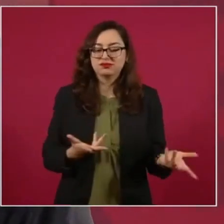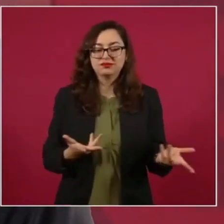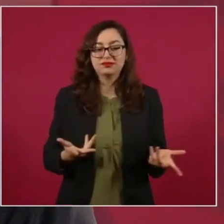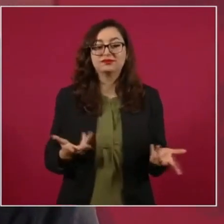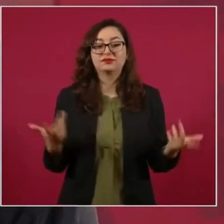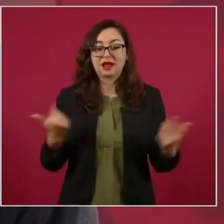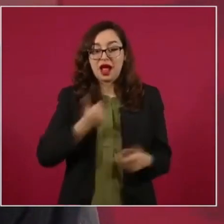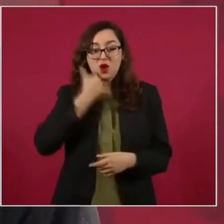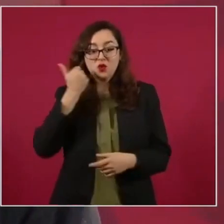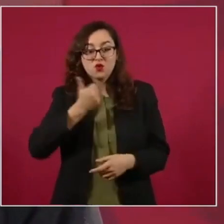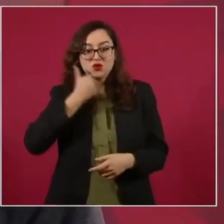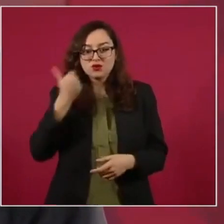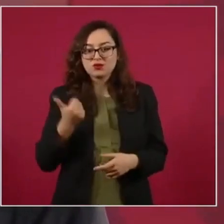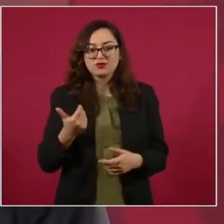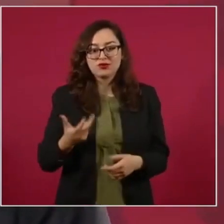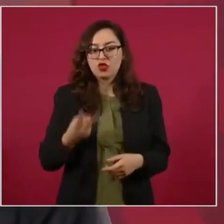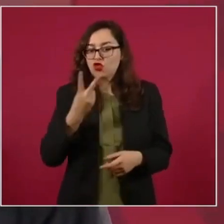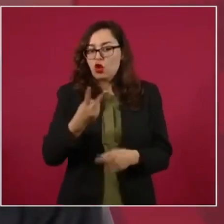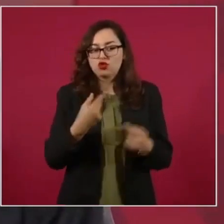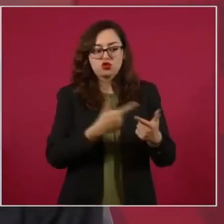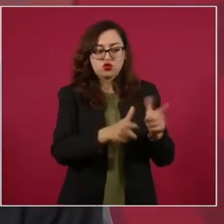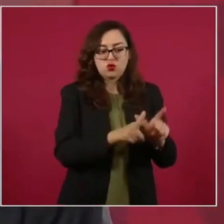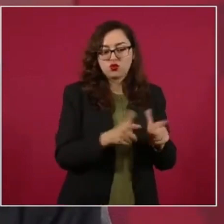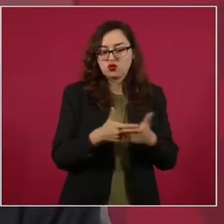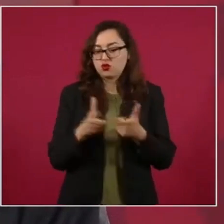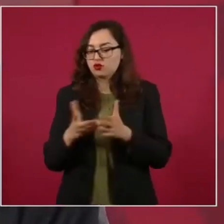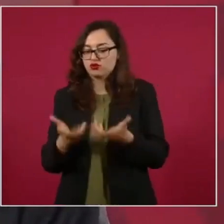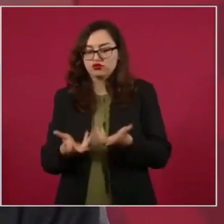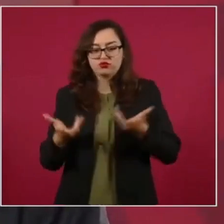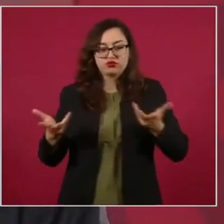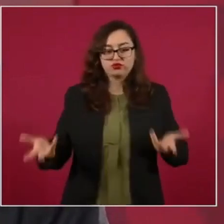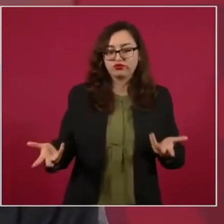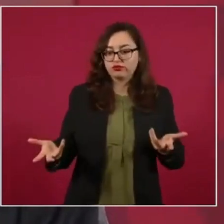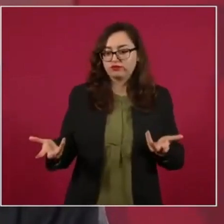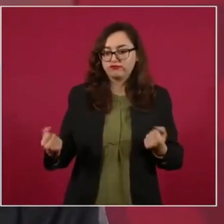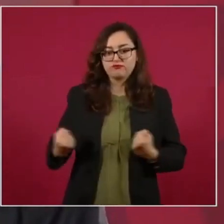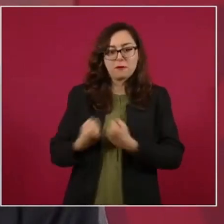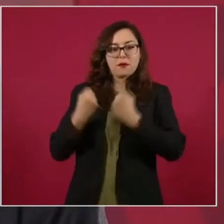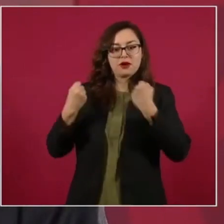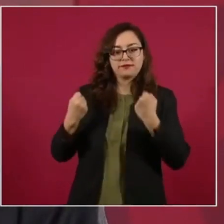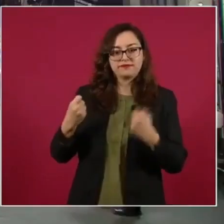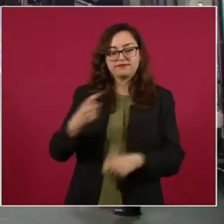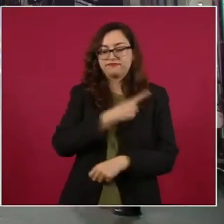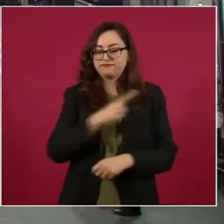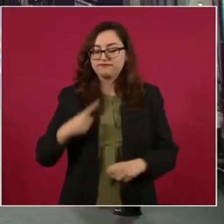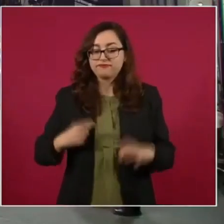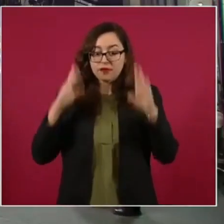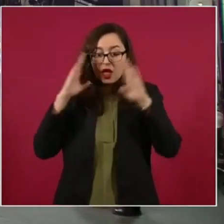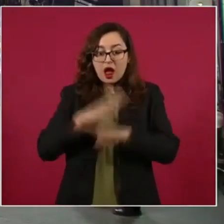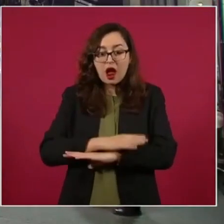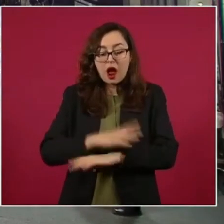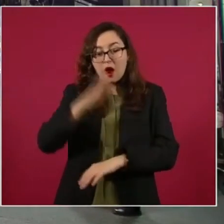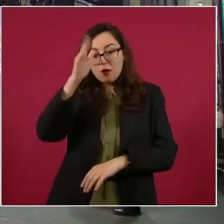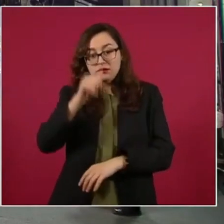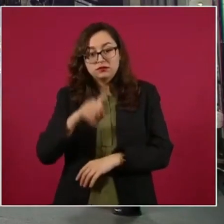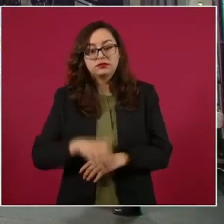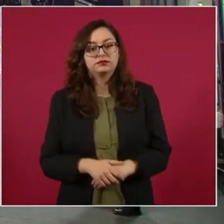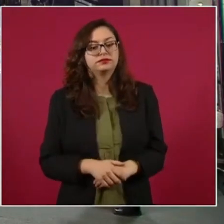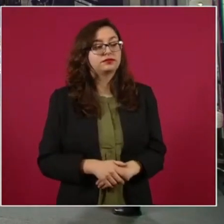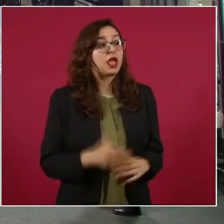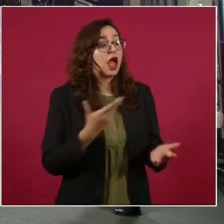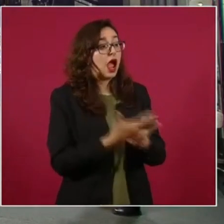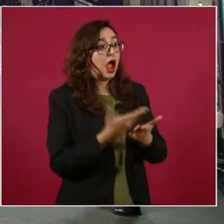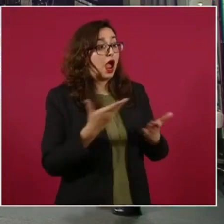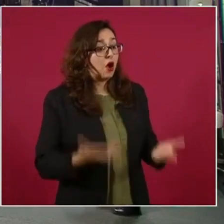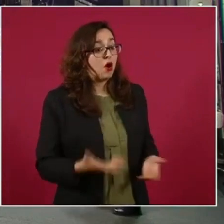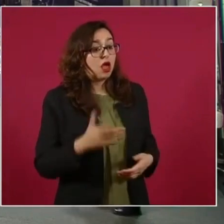y alumnos, pero tenemos que llegar a un acuerdo. Ahora que el gobierno de Julio Menchaca pues es afín al movimiento